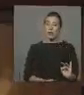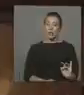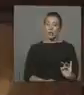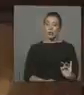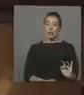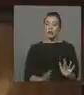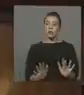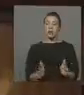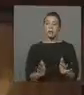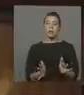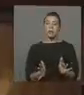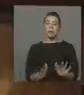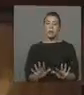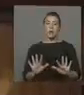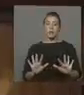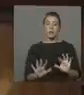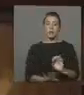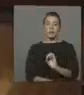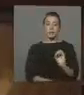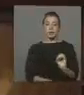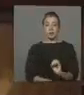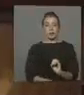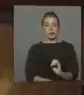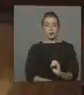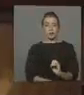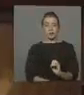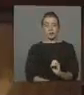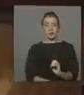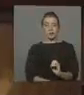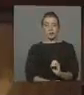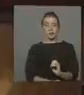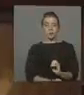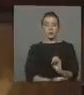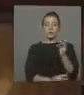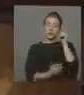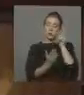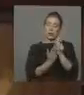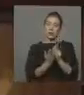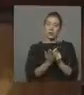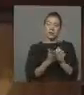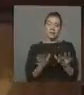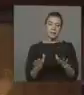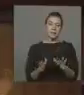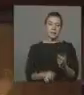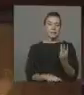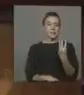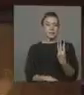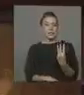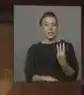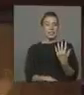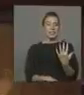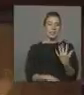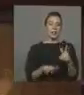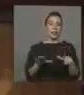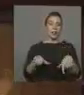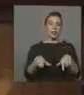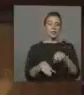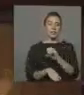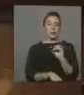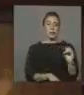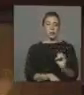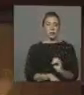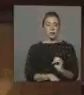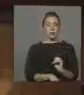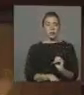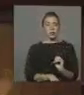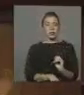es de aproximadamente el 10%. Las estimaciones oscilan entre el 3, 5 y el 17%